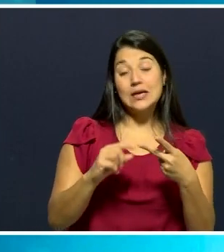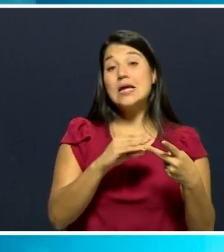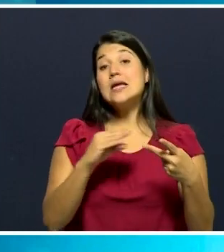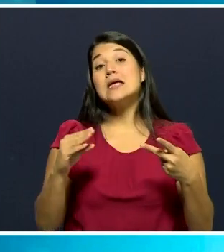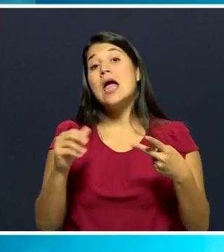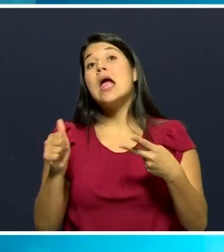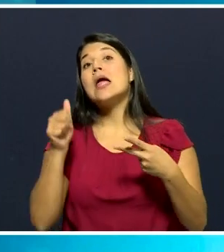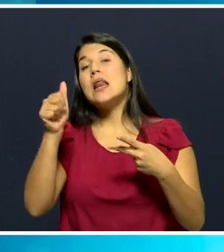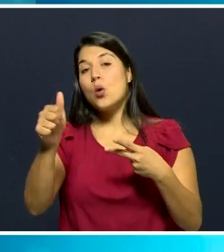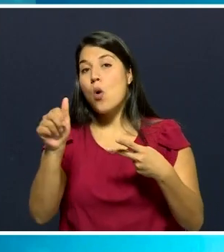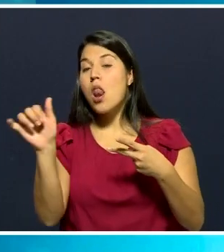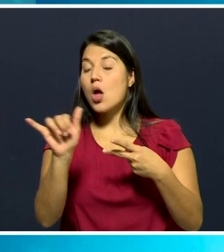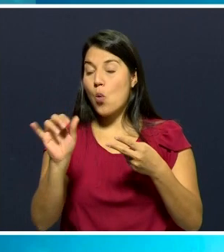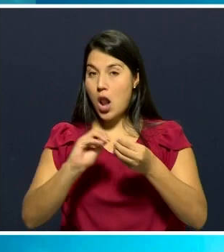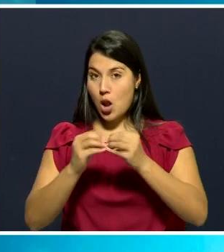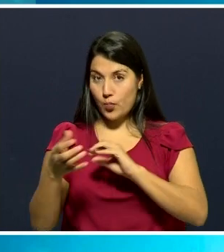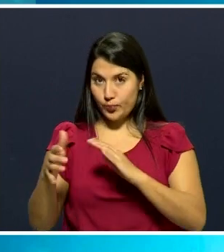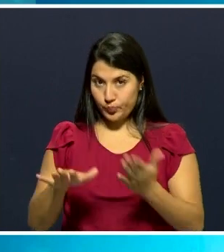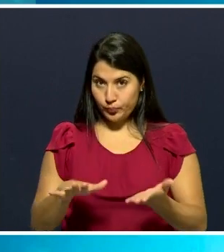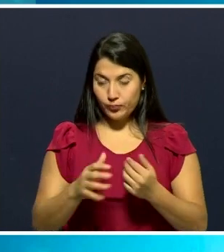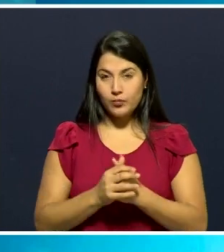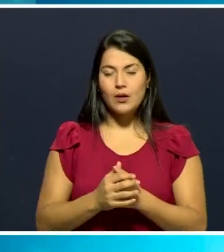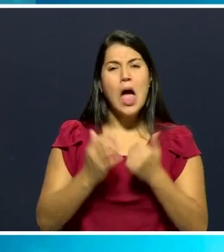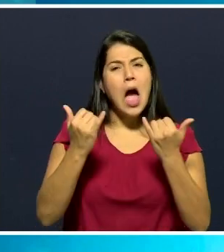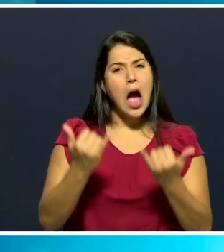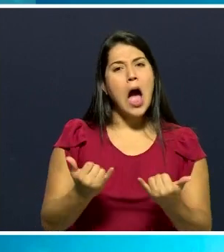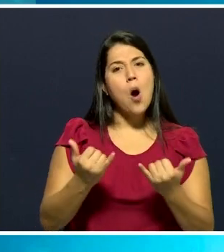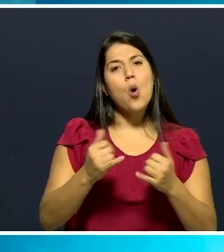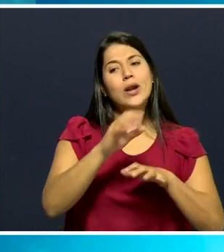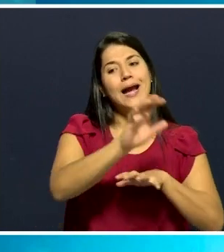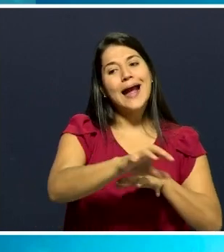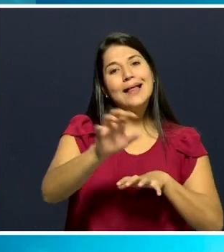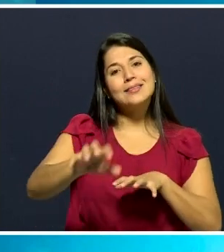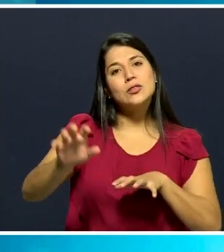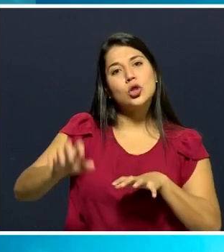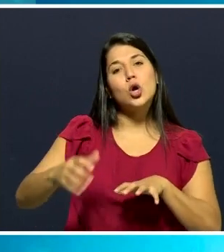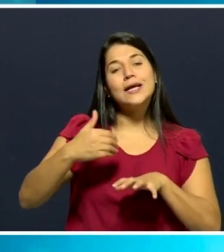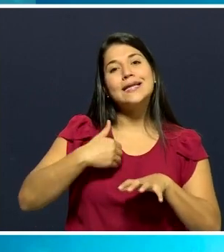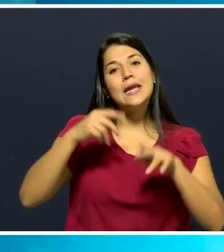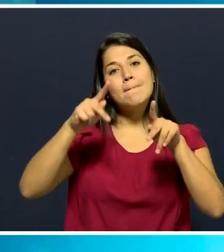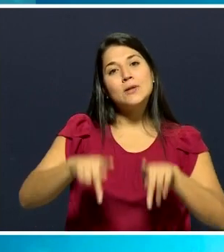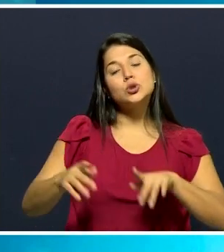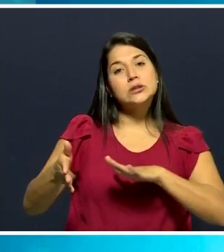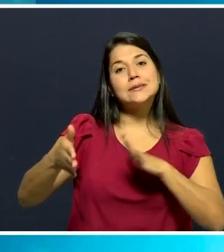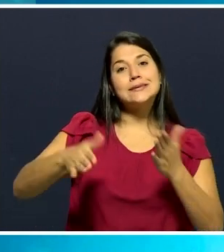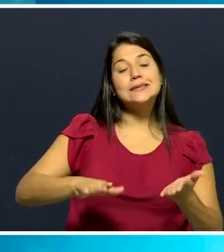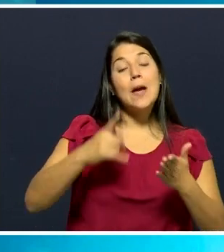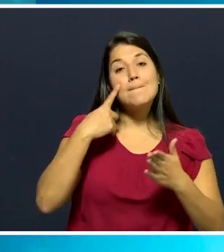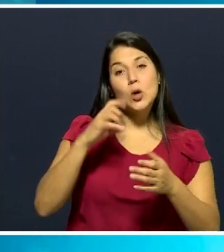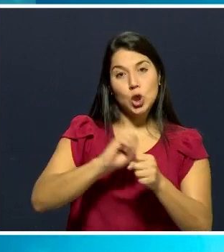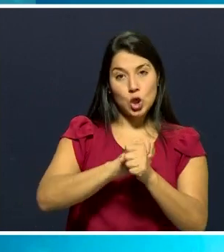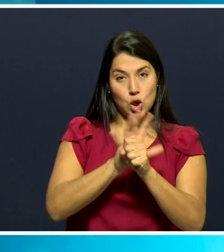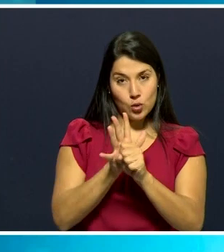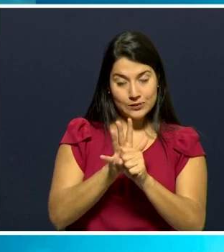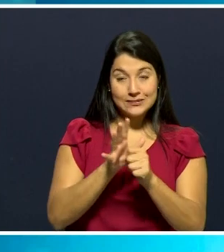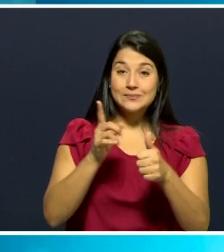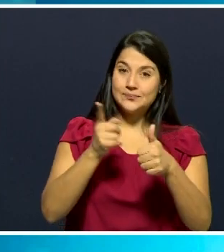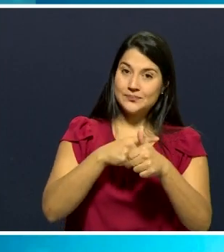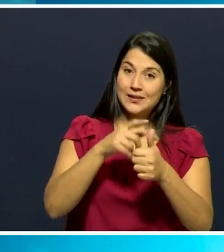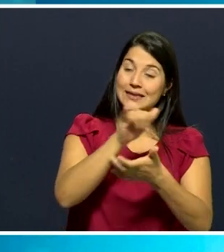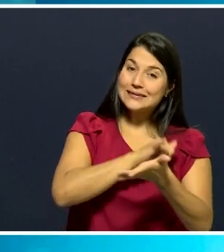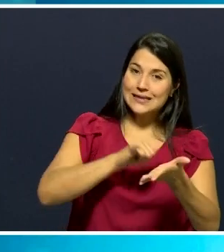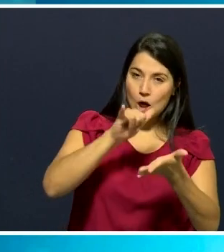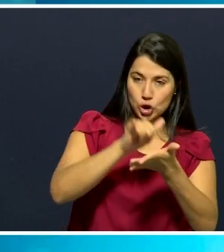en número de fallecidos. Detallamos los otros cantones que tienen fallecidos por COVID-19. Ahí los estamos viendo. San José,